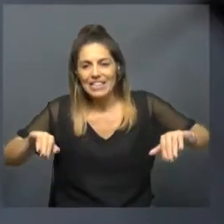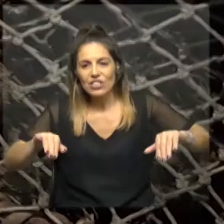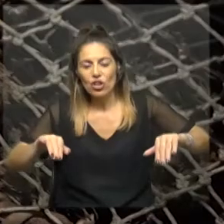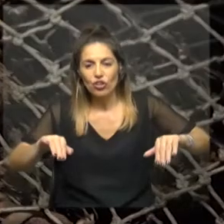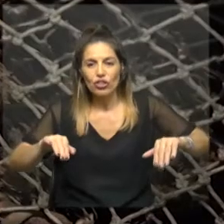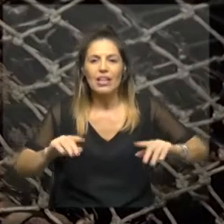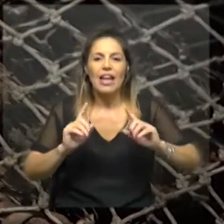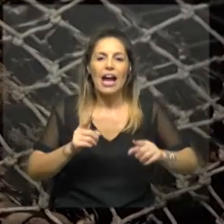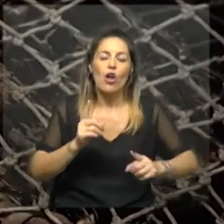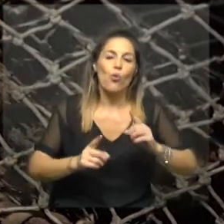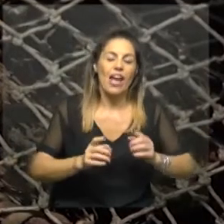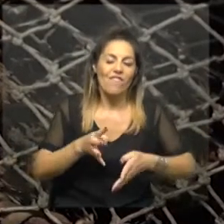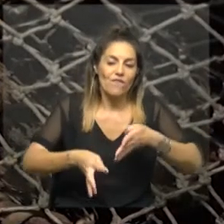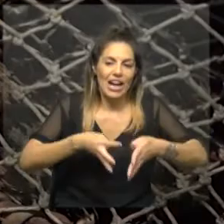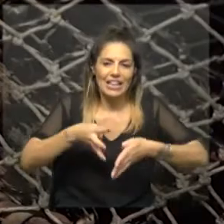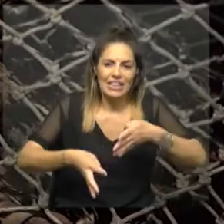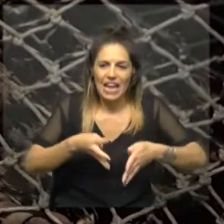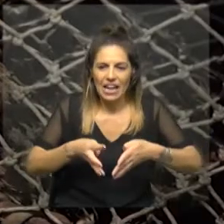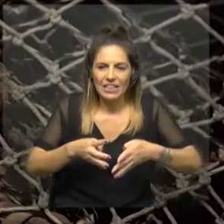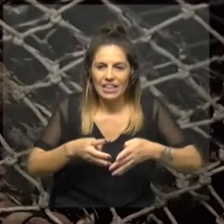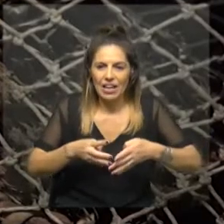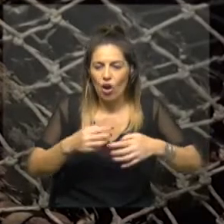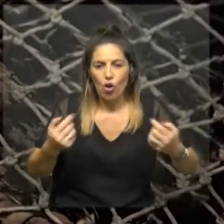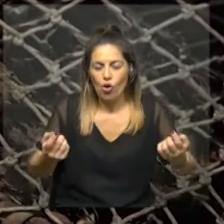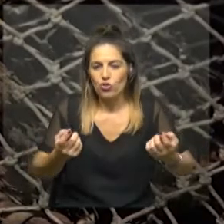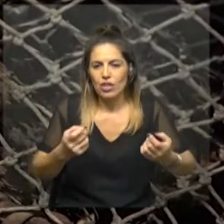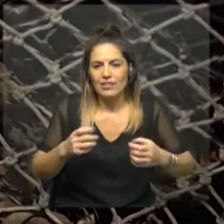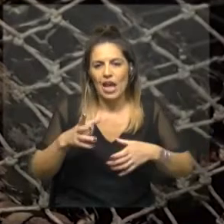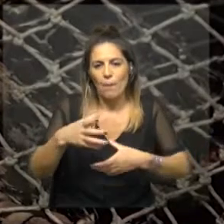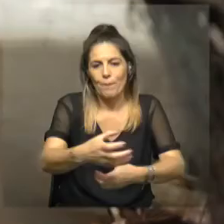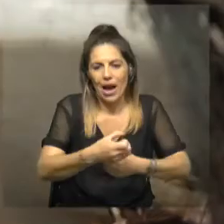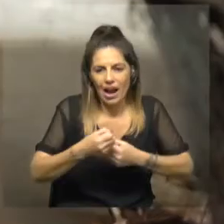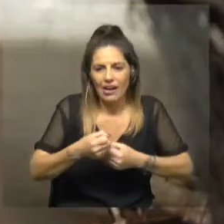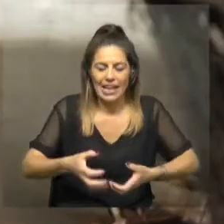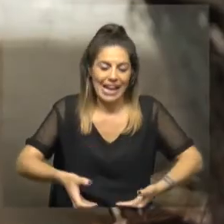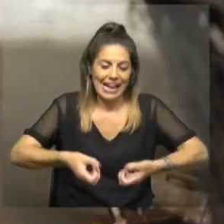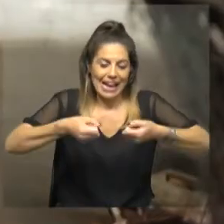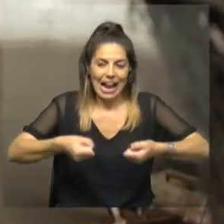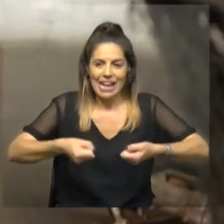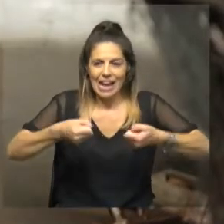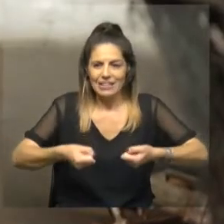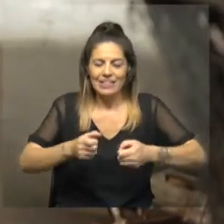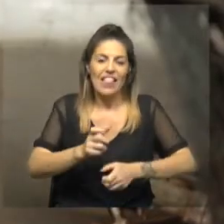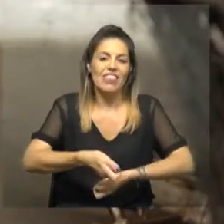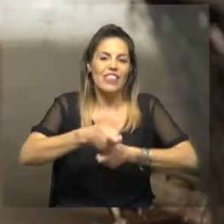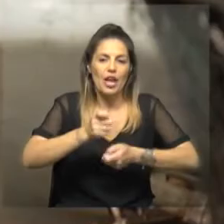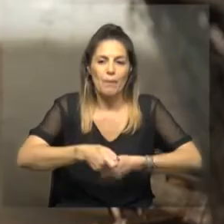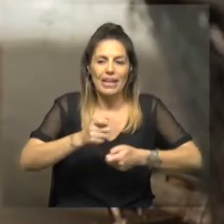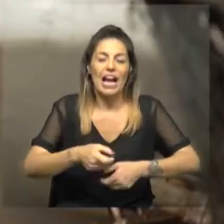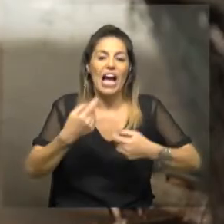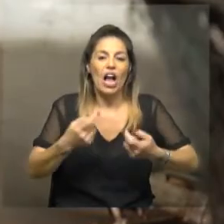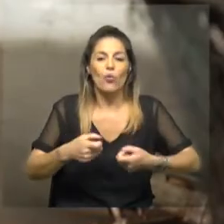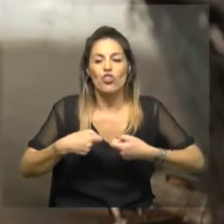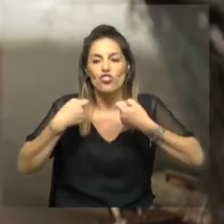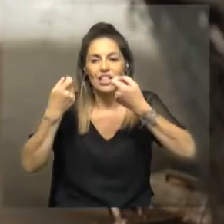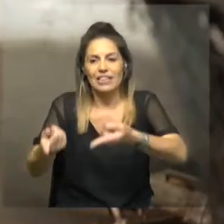pesca, alguna maquinaria para esta tarea, cabos de amarre, canastas de pesca, entre otros. Algunos de estos materiales se tiran en